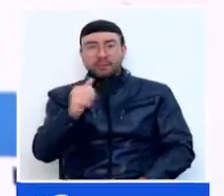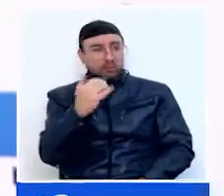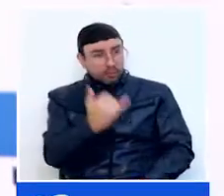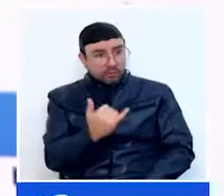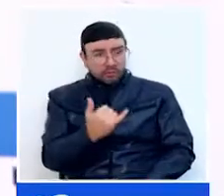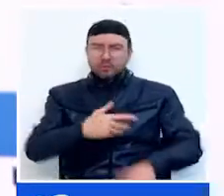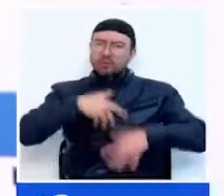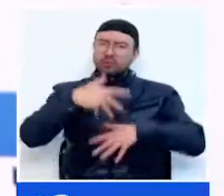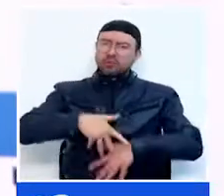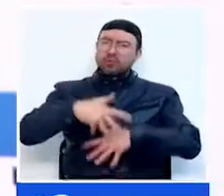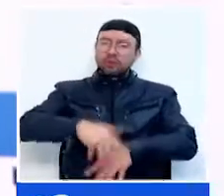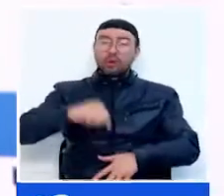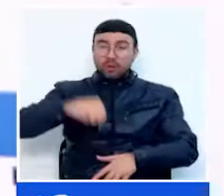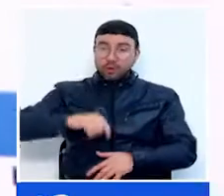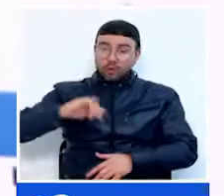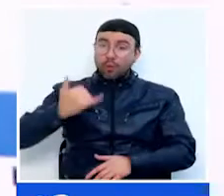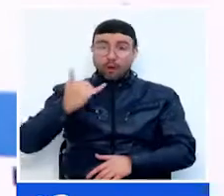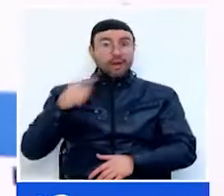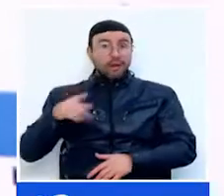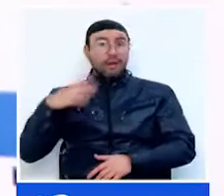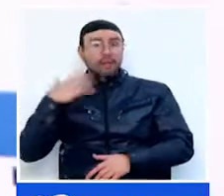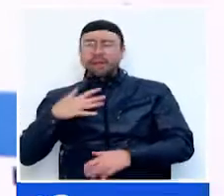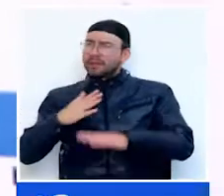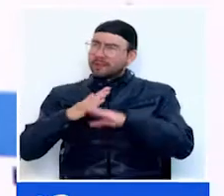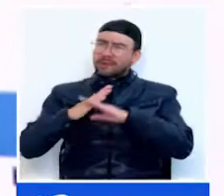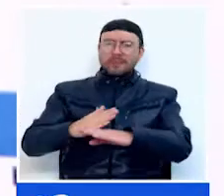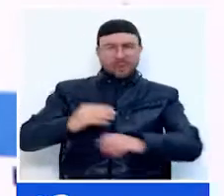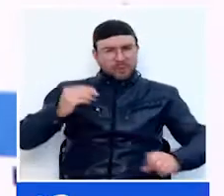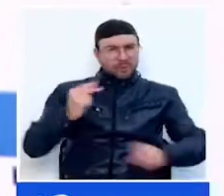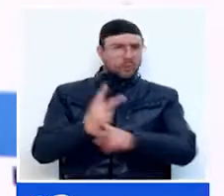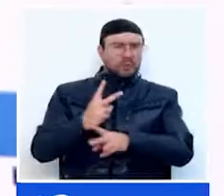de este jueves en Armenia fue claro: el rechazo a la violencia.